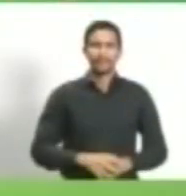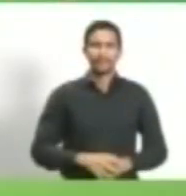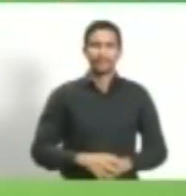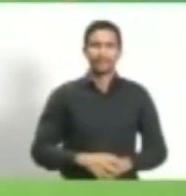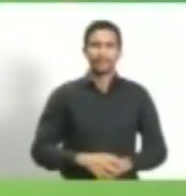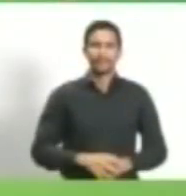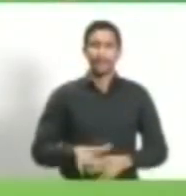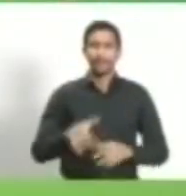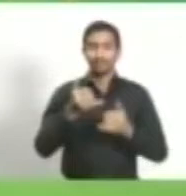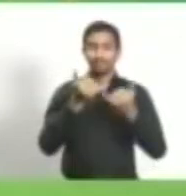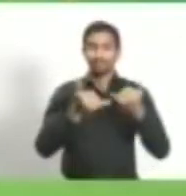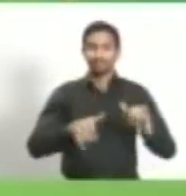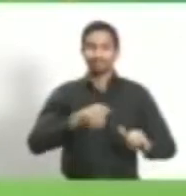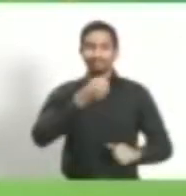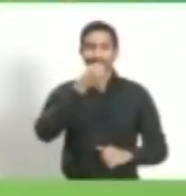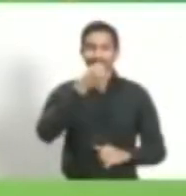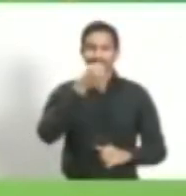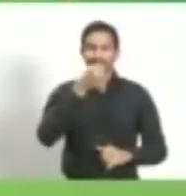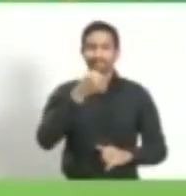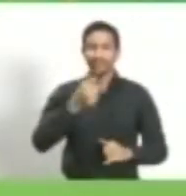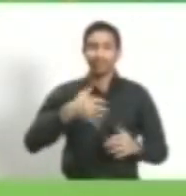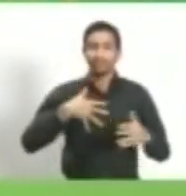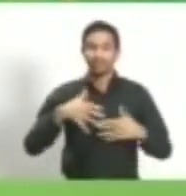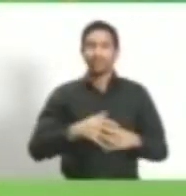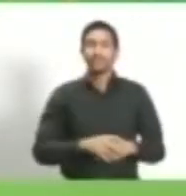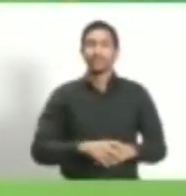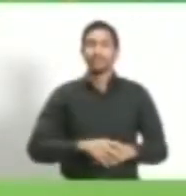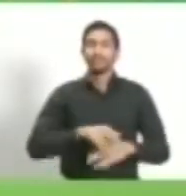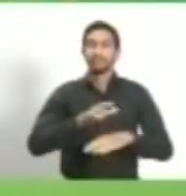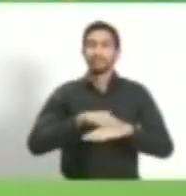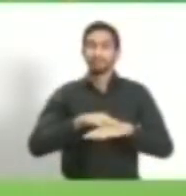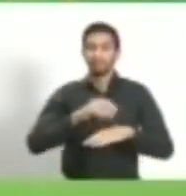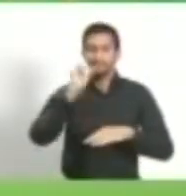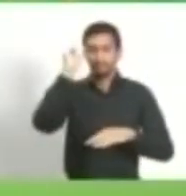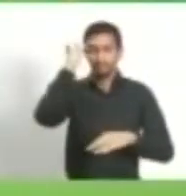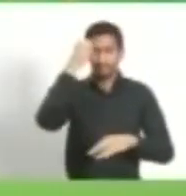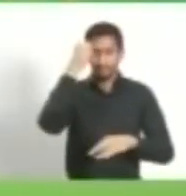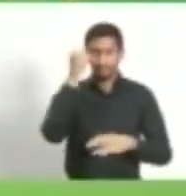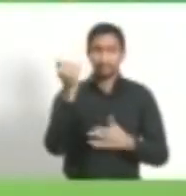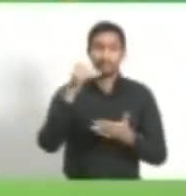Y hasta aquí las noticias del entretenimiento. No olvide nuestra cita el lunes